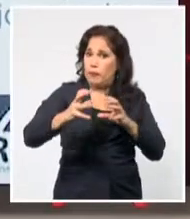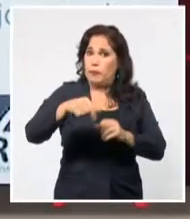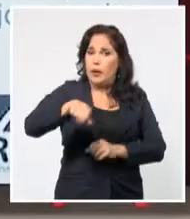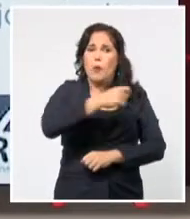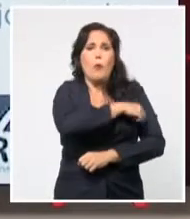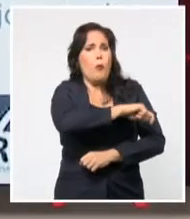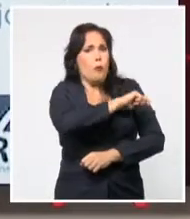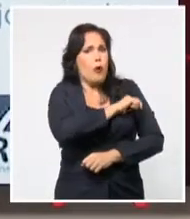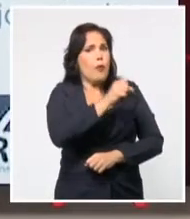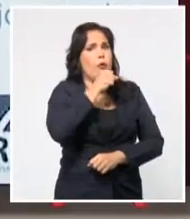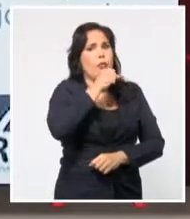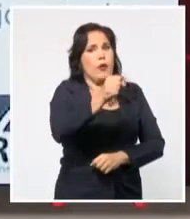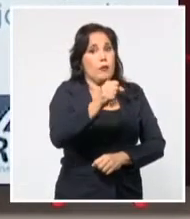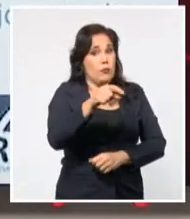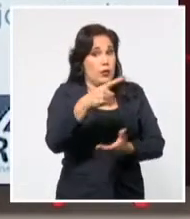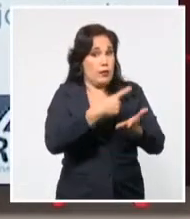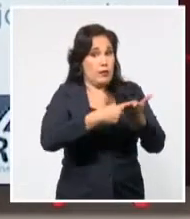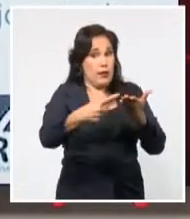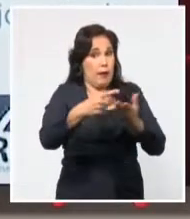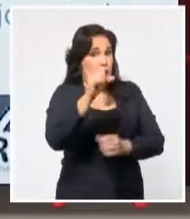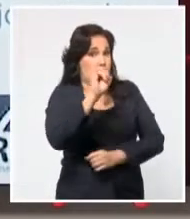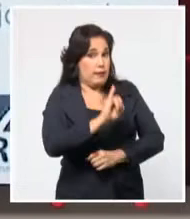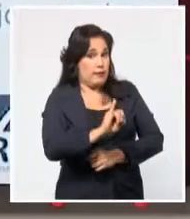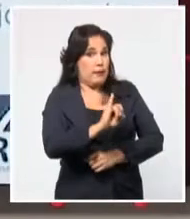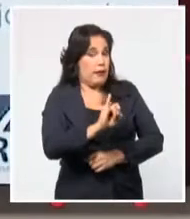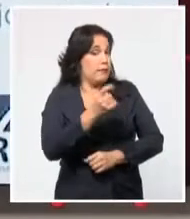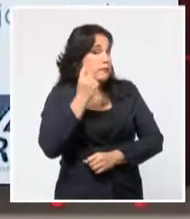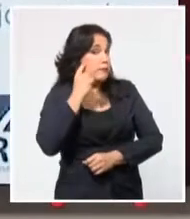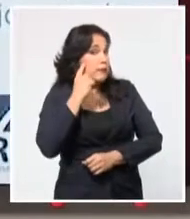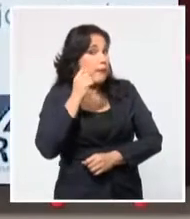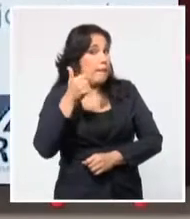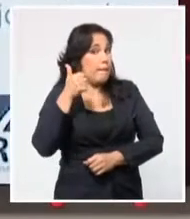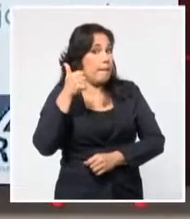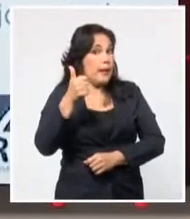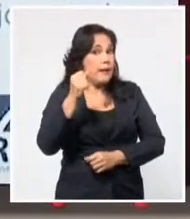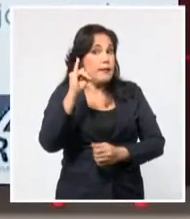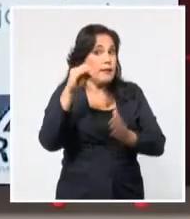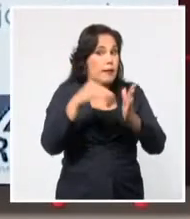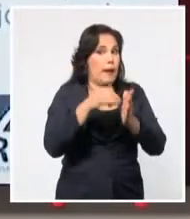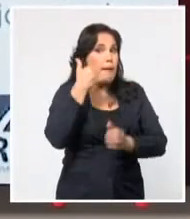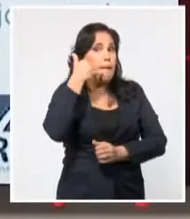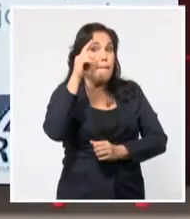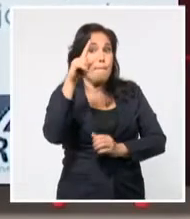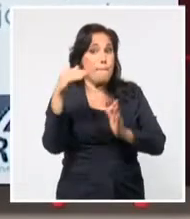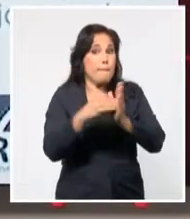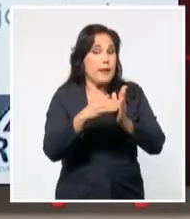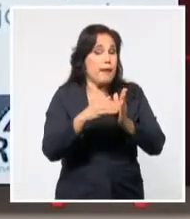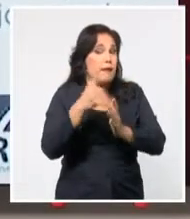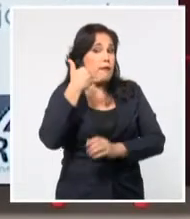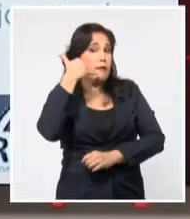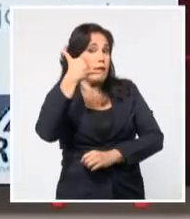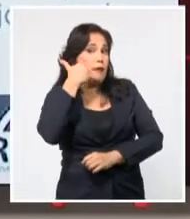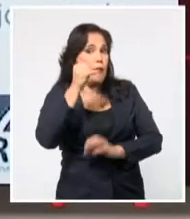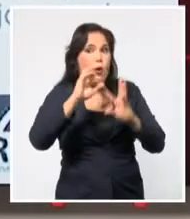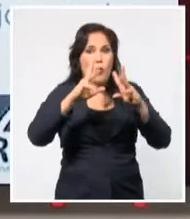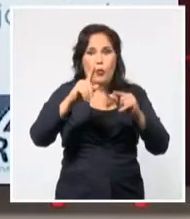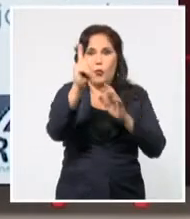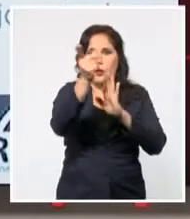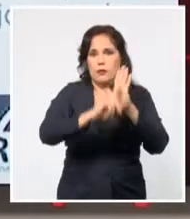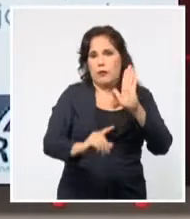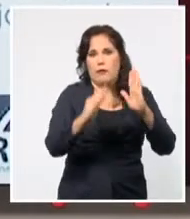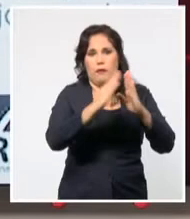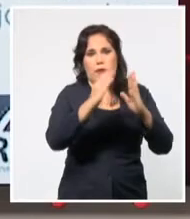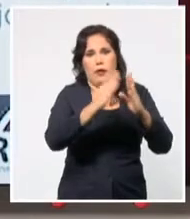población ha denunciado en las últimas 6 semanas, escuche bien, con más de 1.000 llamadas, el robo de electricidad en el área